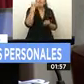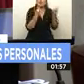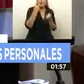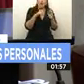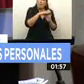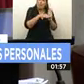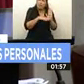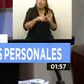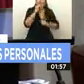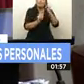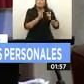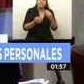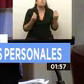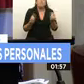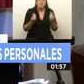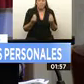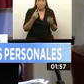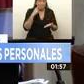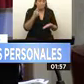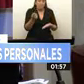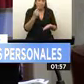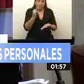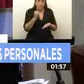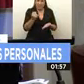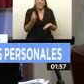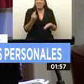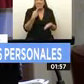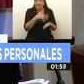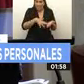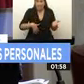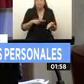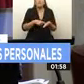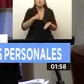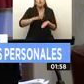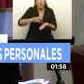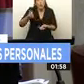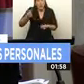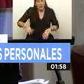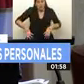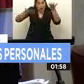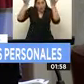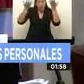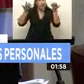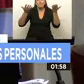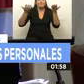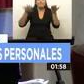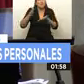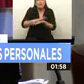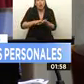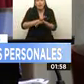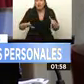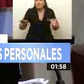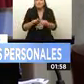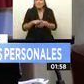cuestiones Mire lo que dice en esta cuestión en la inflación no se acertaba con la solución